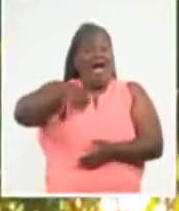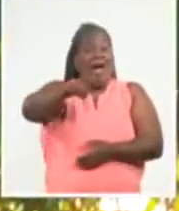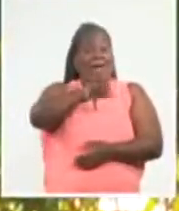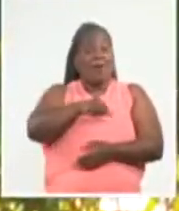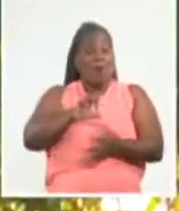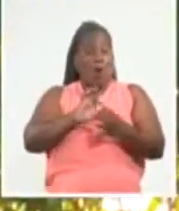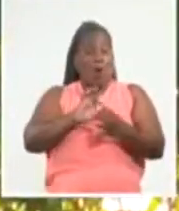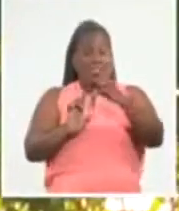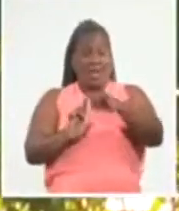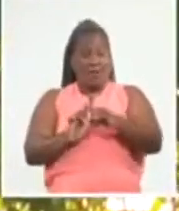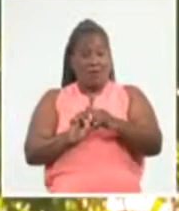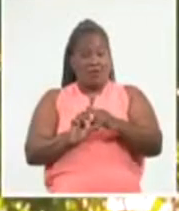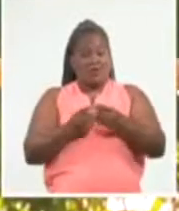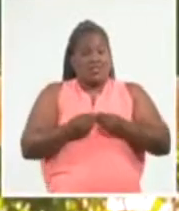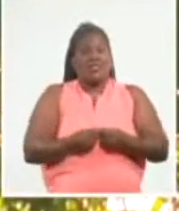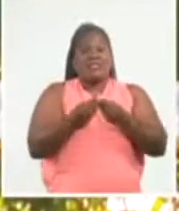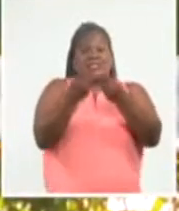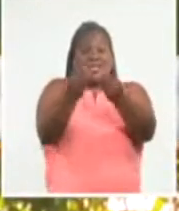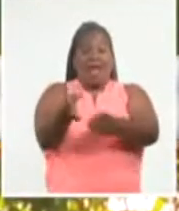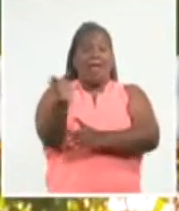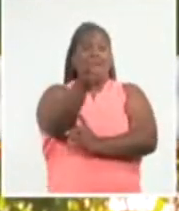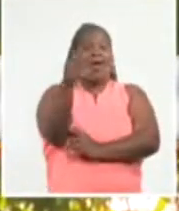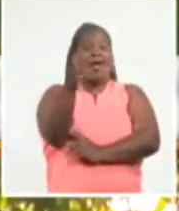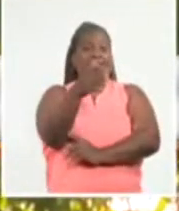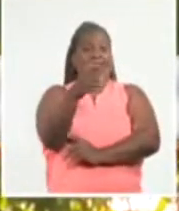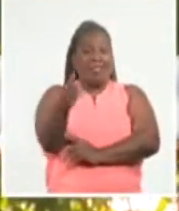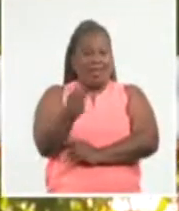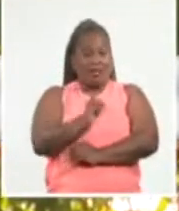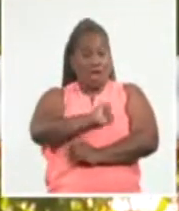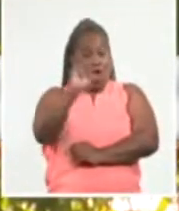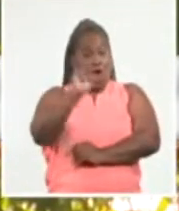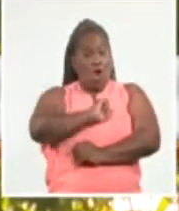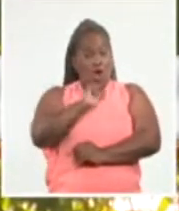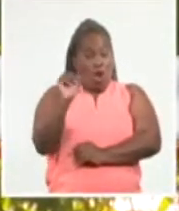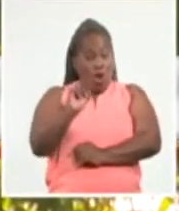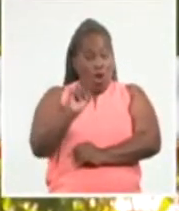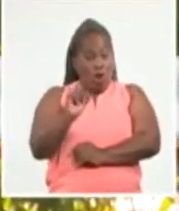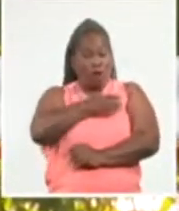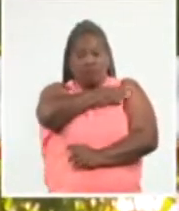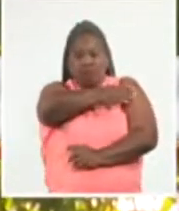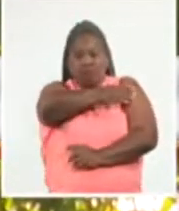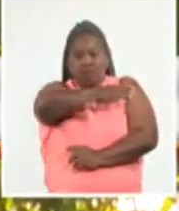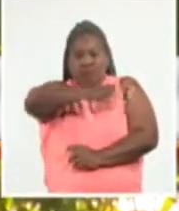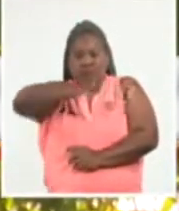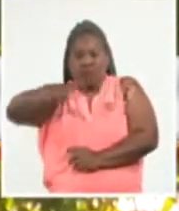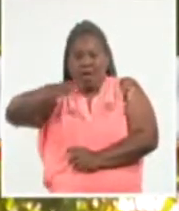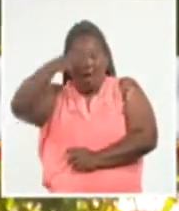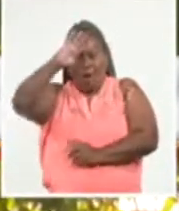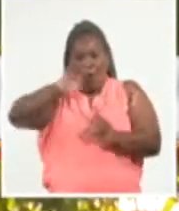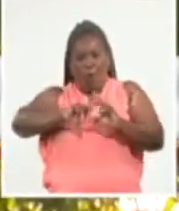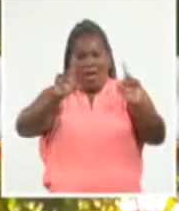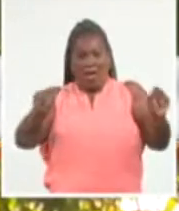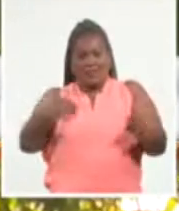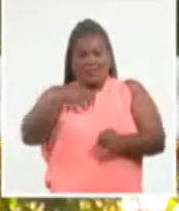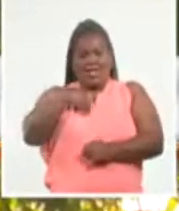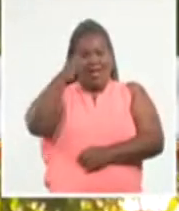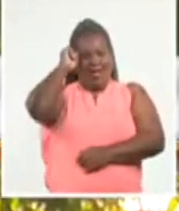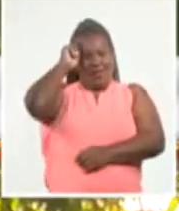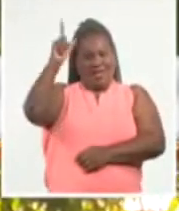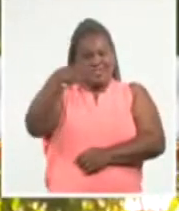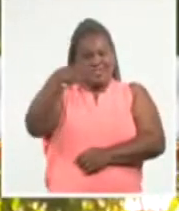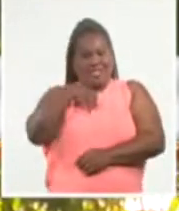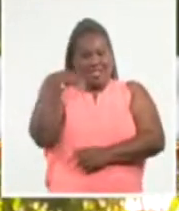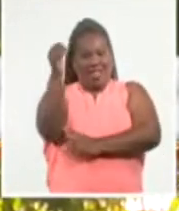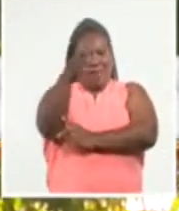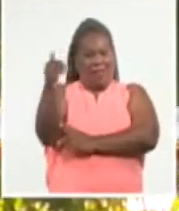Llevarle la bandera, los logros obtenidos por cada uno de los apicultores en el país, que tengan la vivencia de contar con ella y hacer